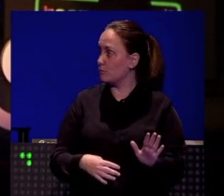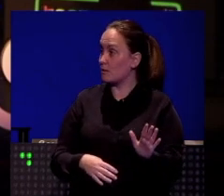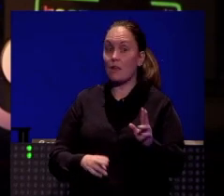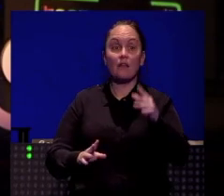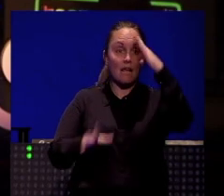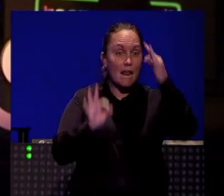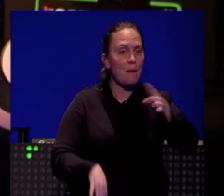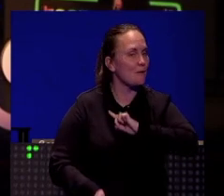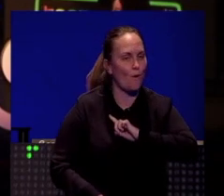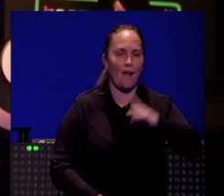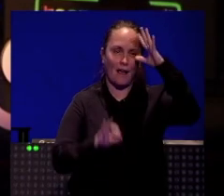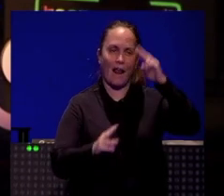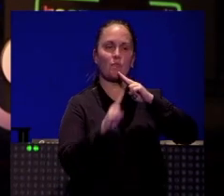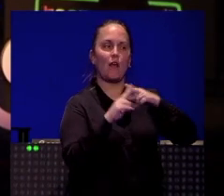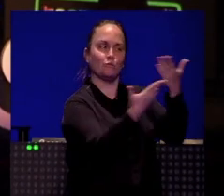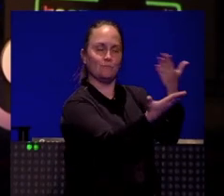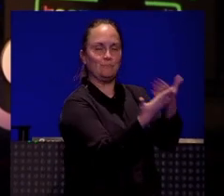datos muchas gracias